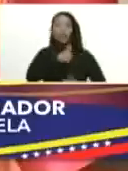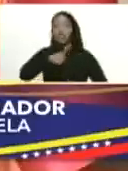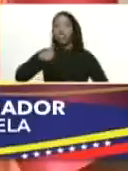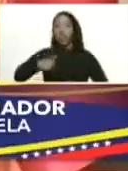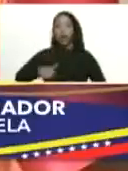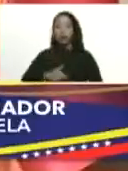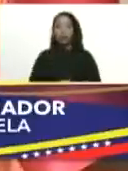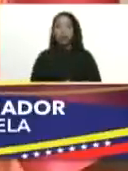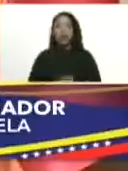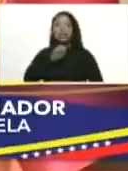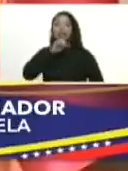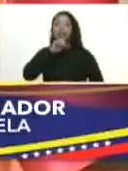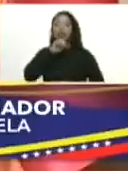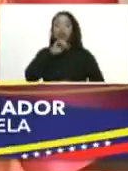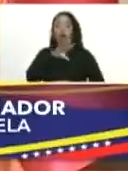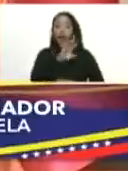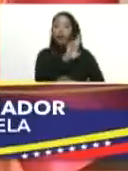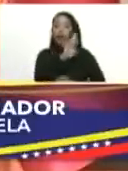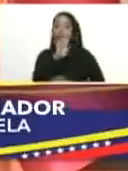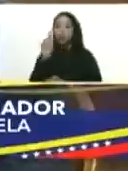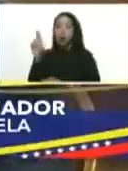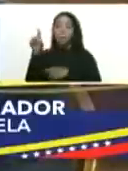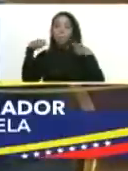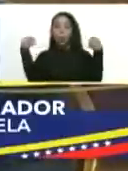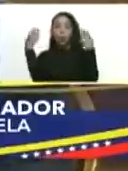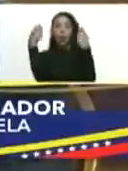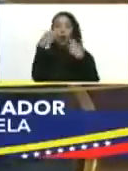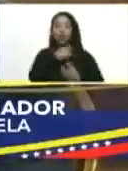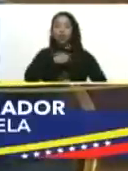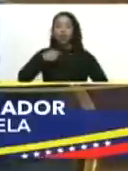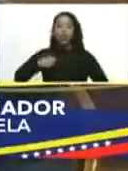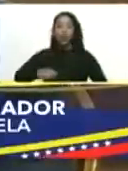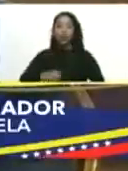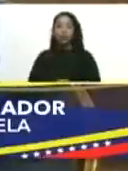por la historia de la República Popular China.